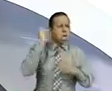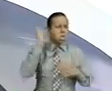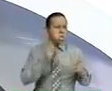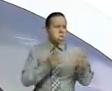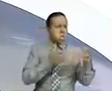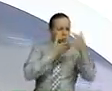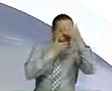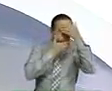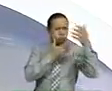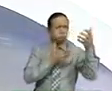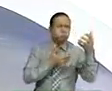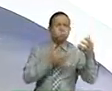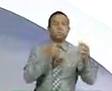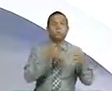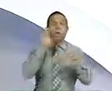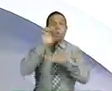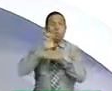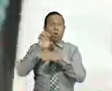captura.